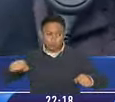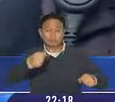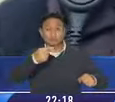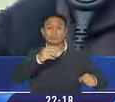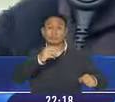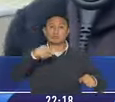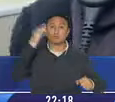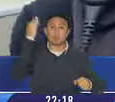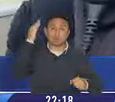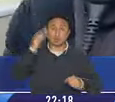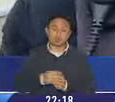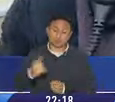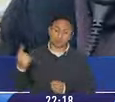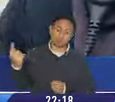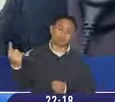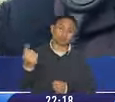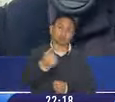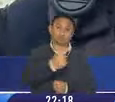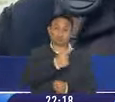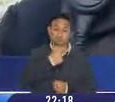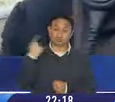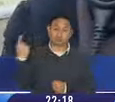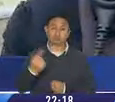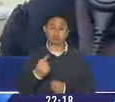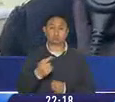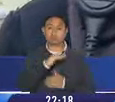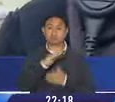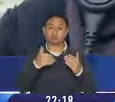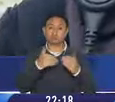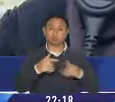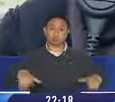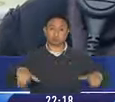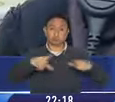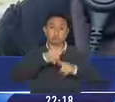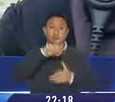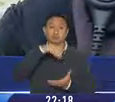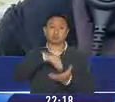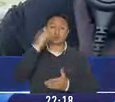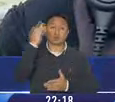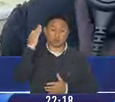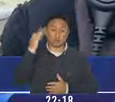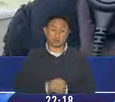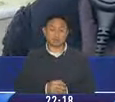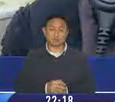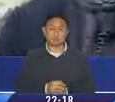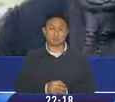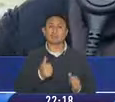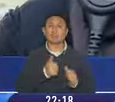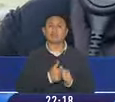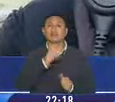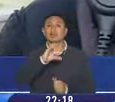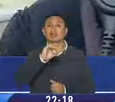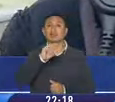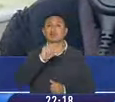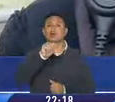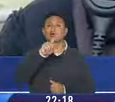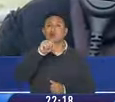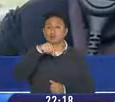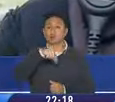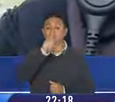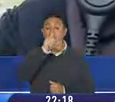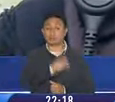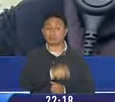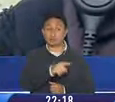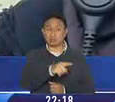de Tulcán empieza a hacer un barrido exhaustivo por toda la zona centro de Tulcán, siendo que a la altura de la avenida Colón logramos identificar a esta persona con